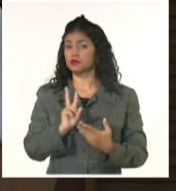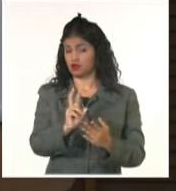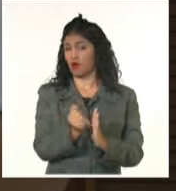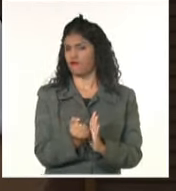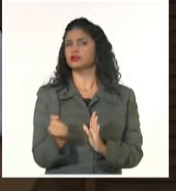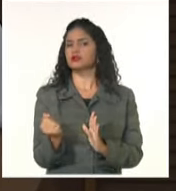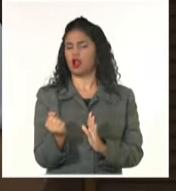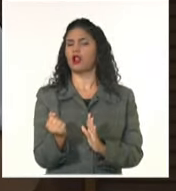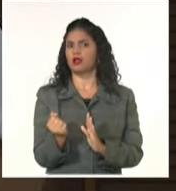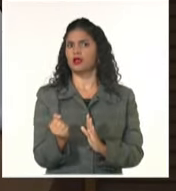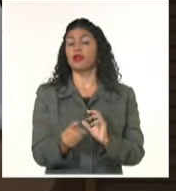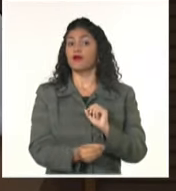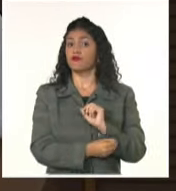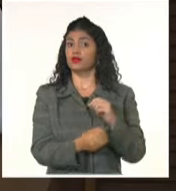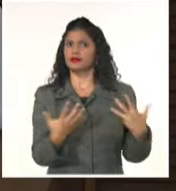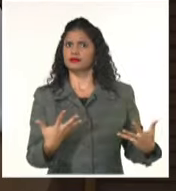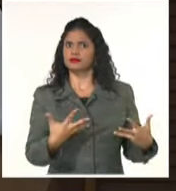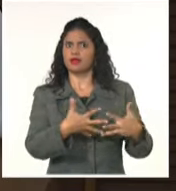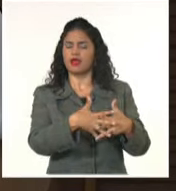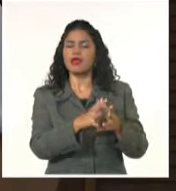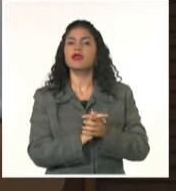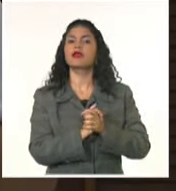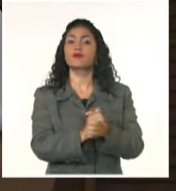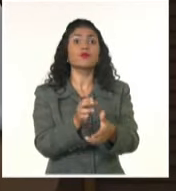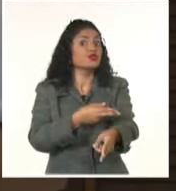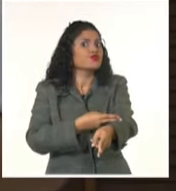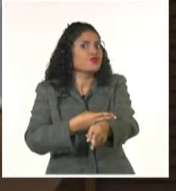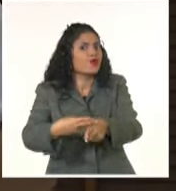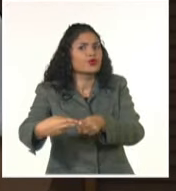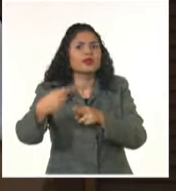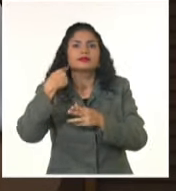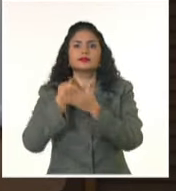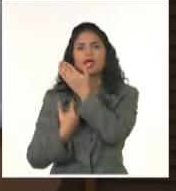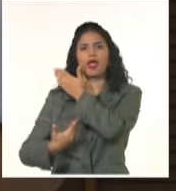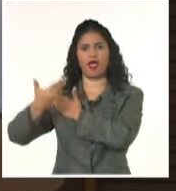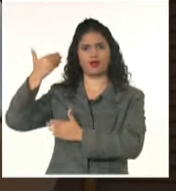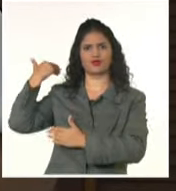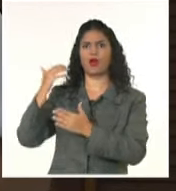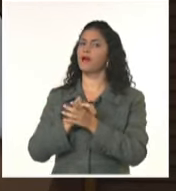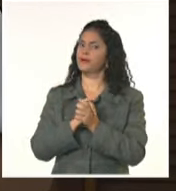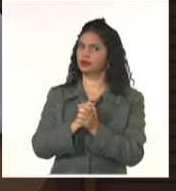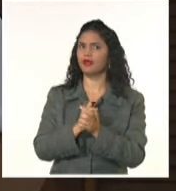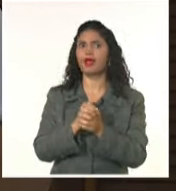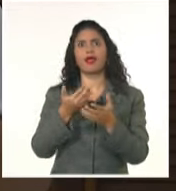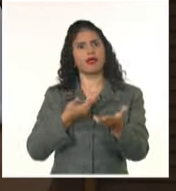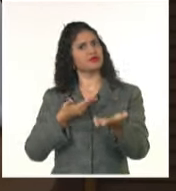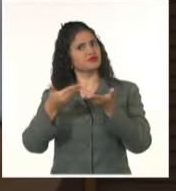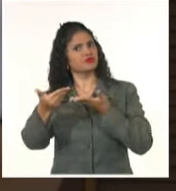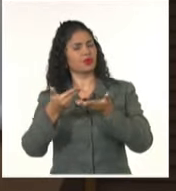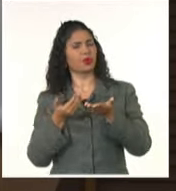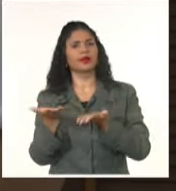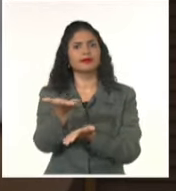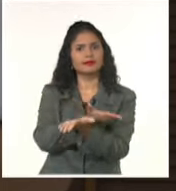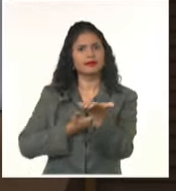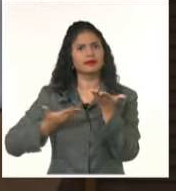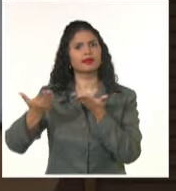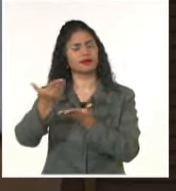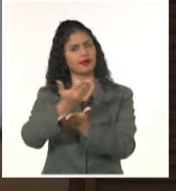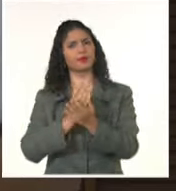que fortalece aún más las históricas relaciones de amistad, cooperación y